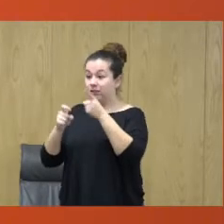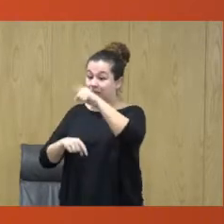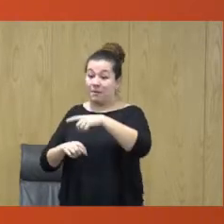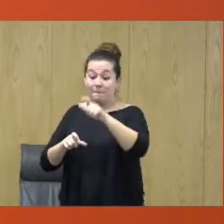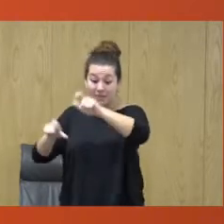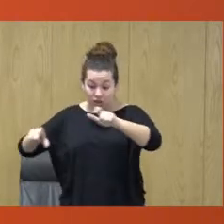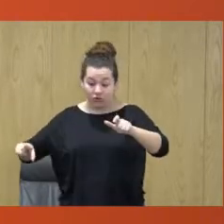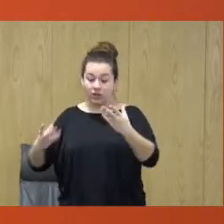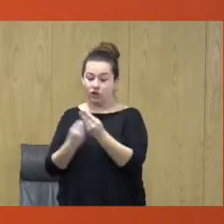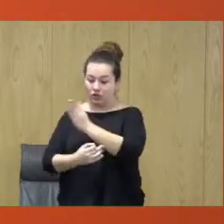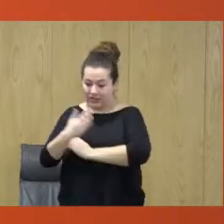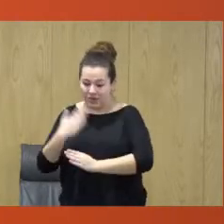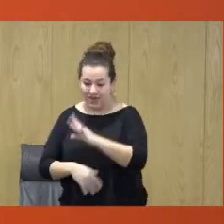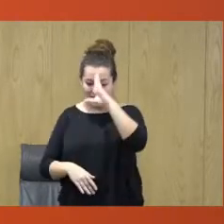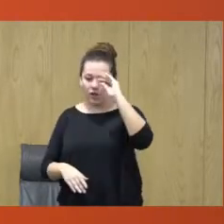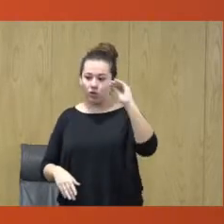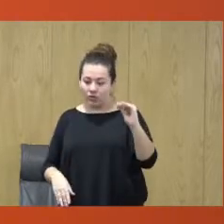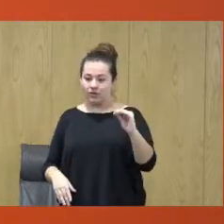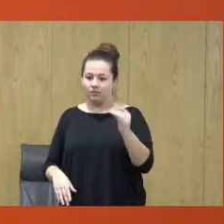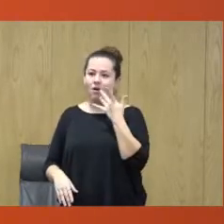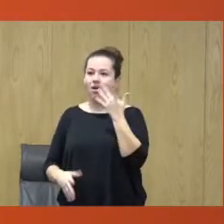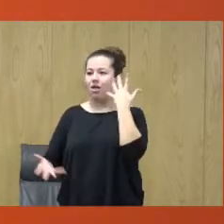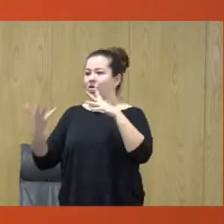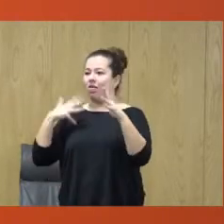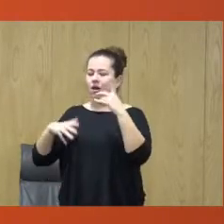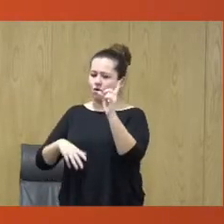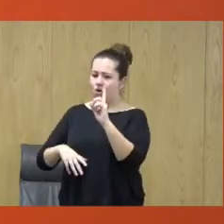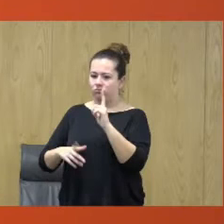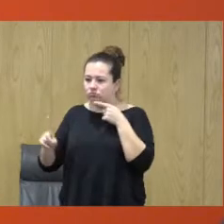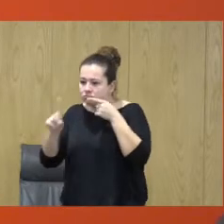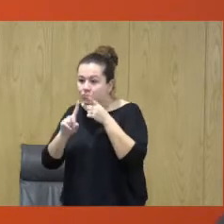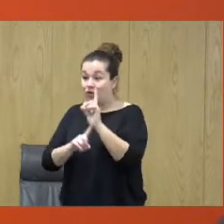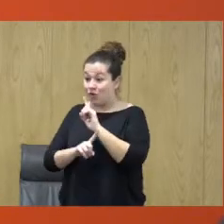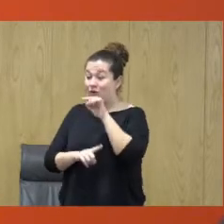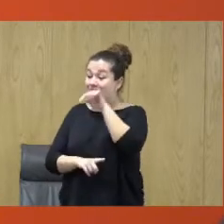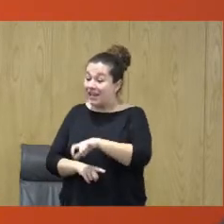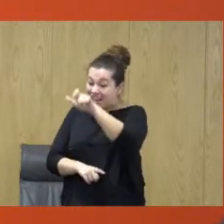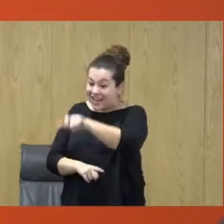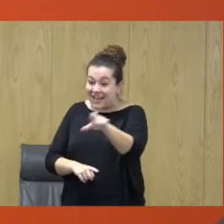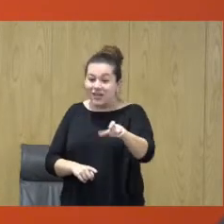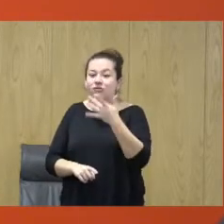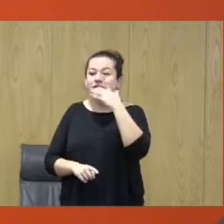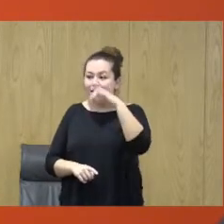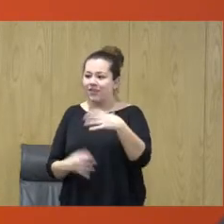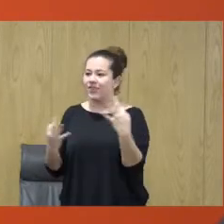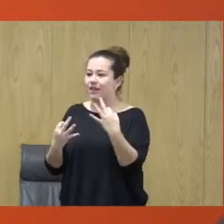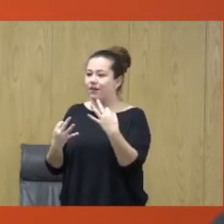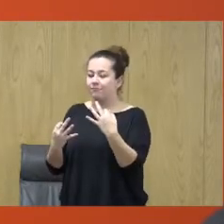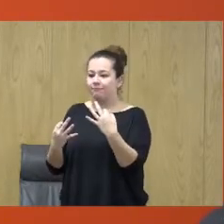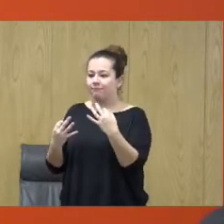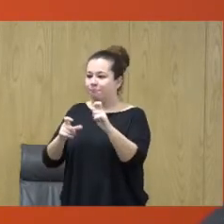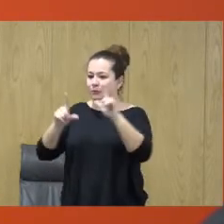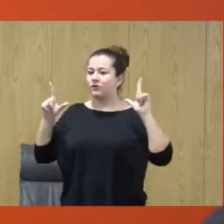personas con discapacidad intelectual, que no son la excusa ni los destinatarios, sino que son y tienen que ser absolutamente